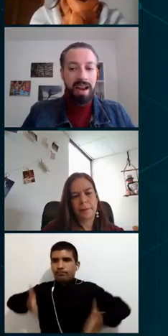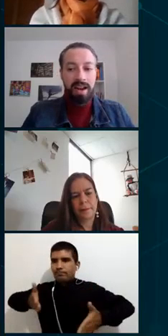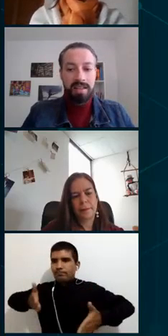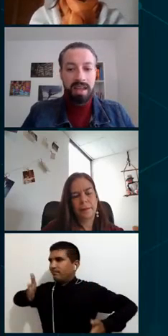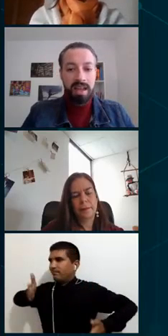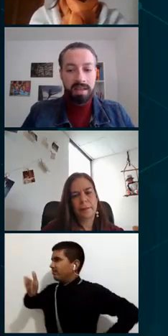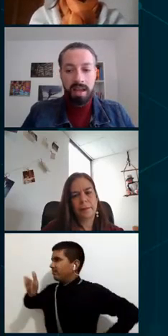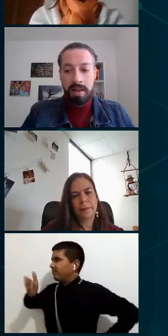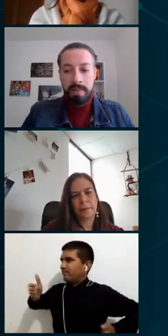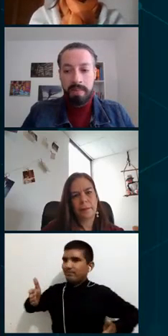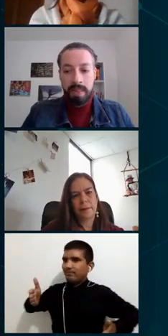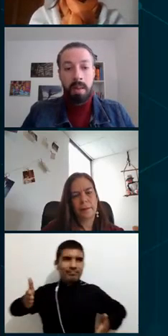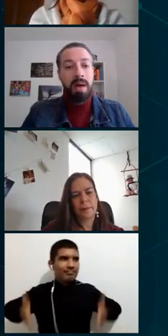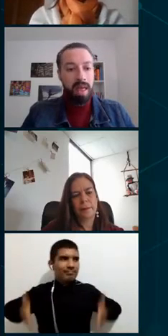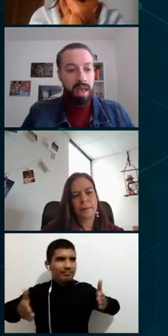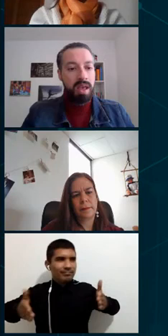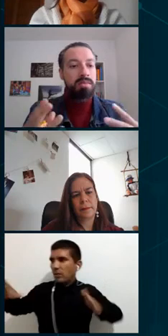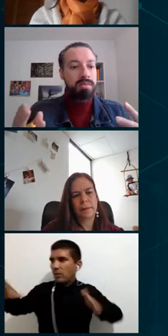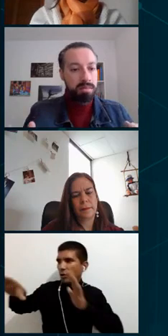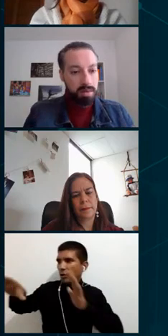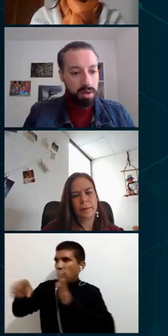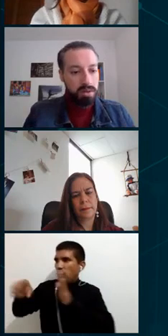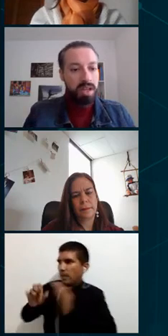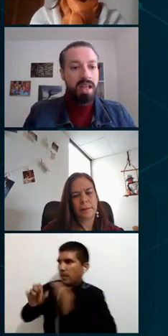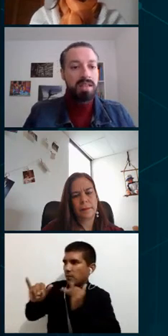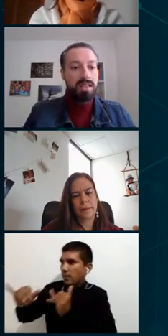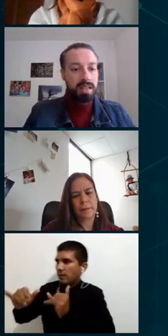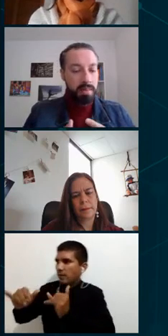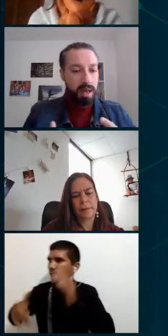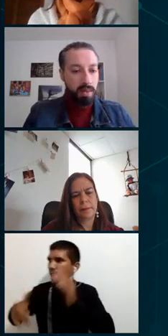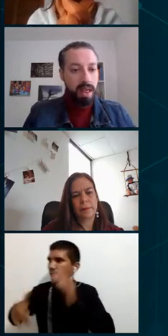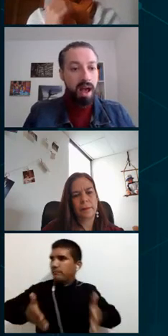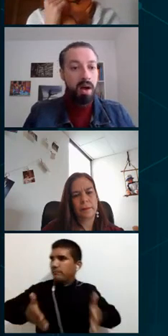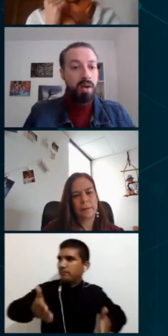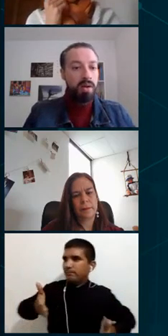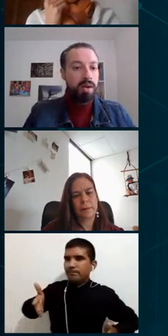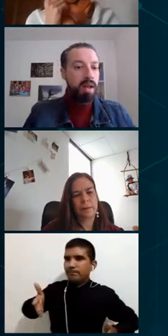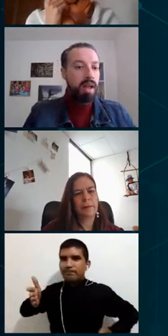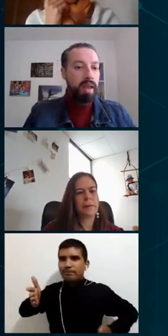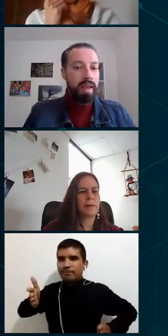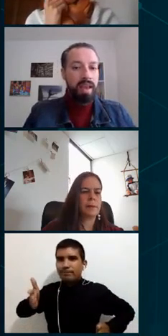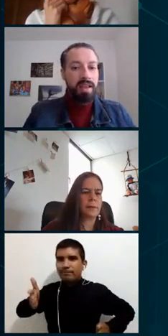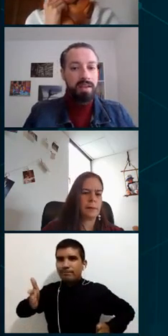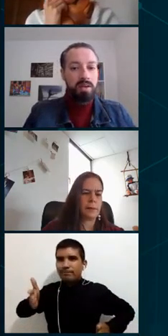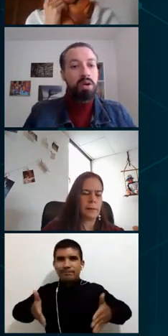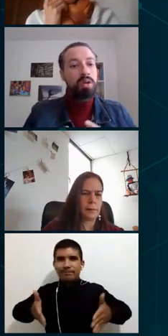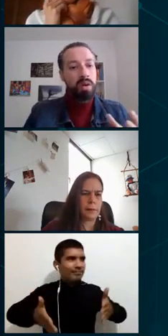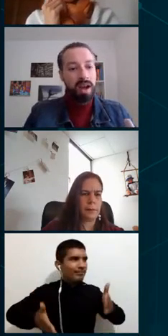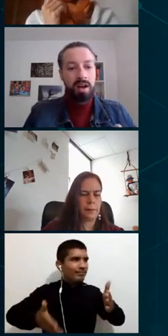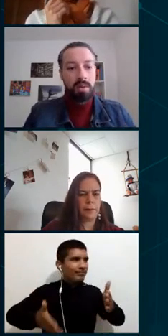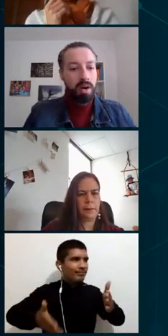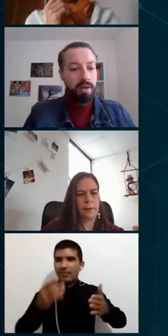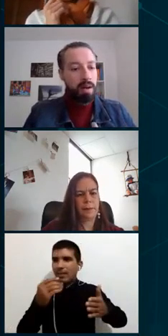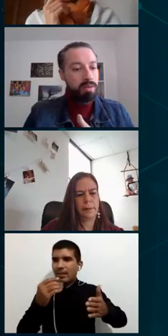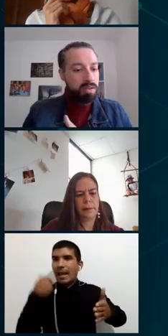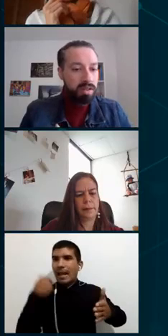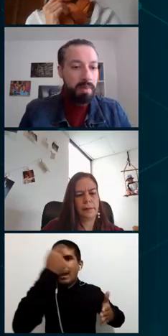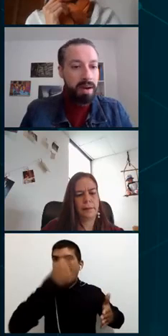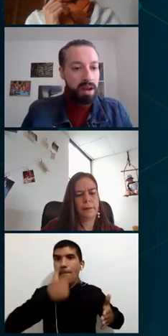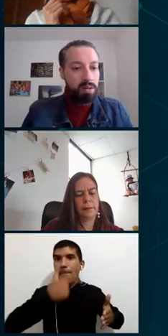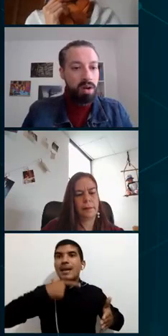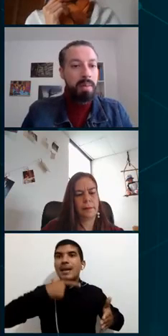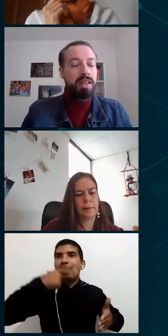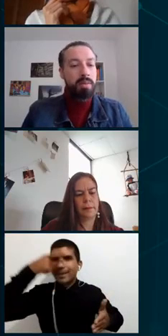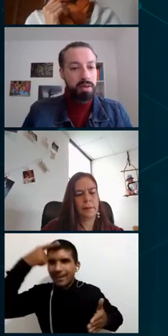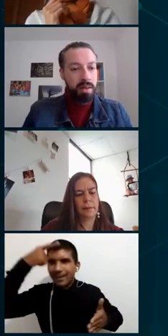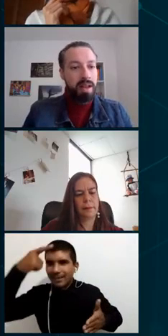o generan ese tema de conciencia, ese tema de cuidado, cultura, como hablamos